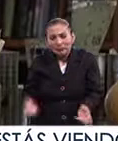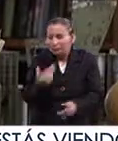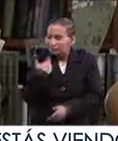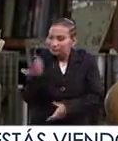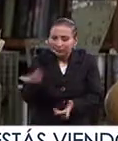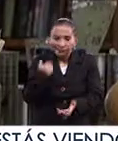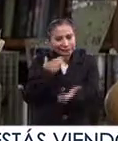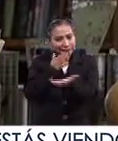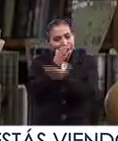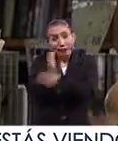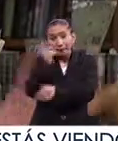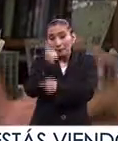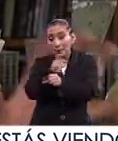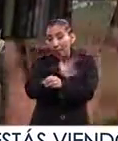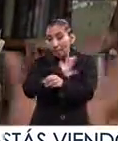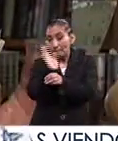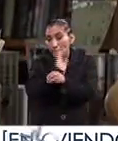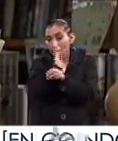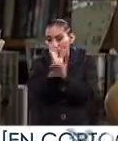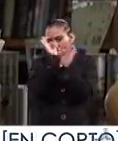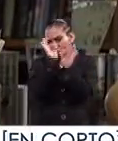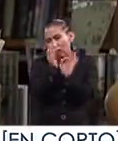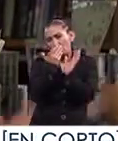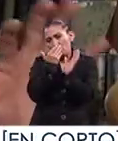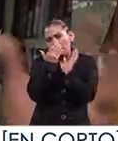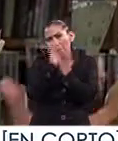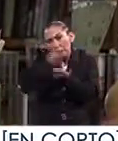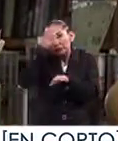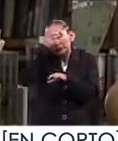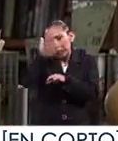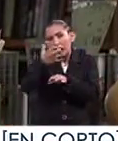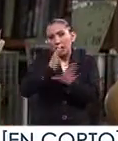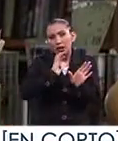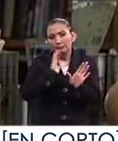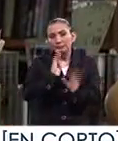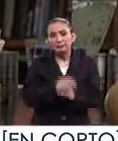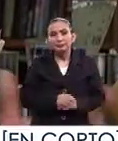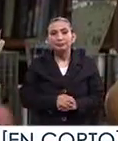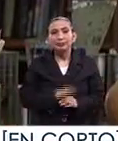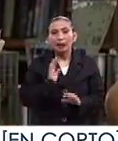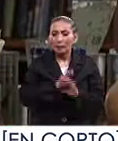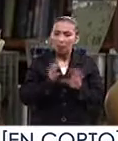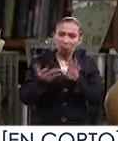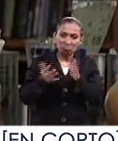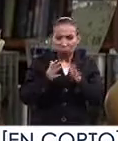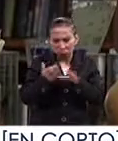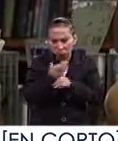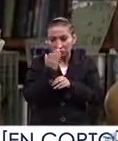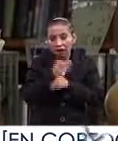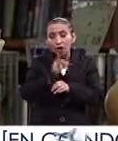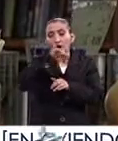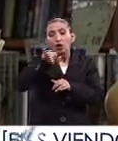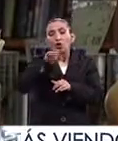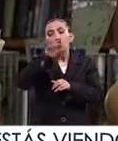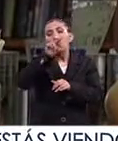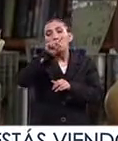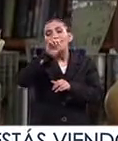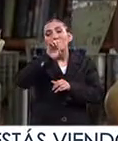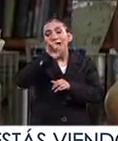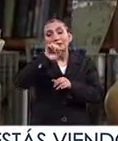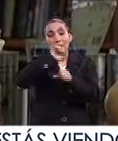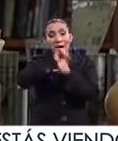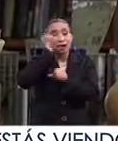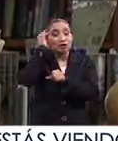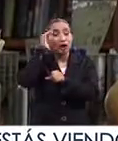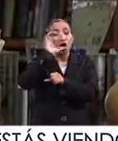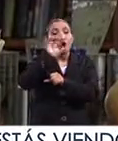vine e hice mi primera película en forma, digamos, ya terminada, más o menos, que se llama Judea, Semana Santa entre